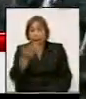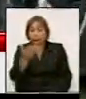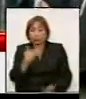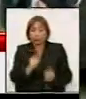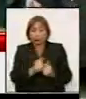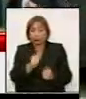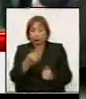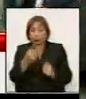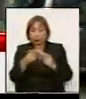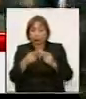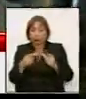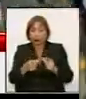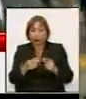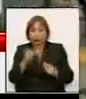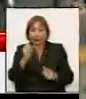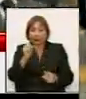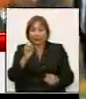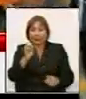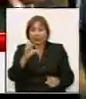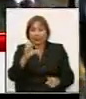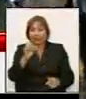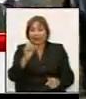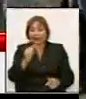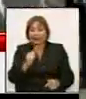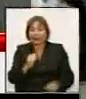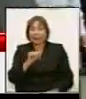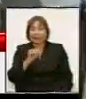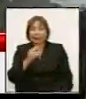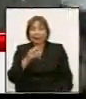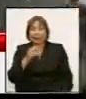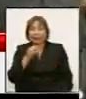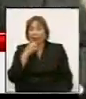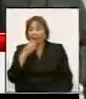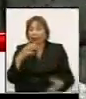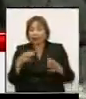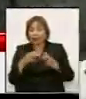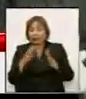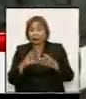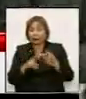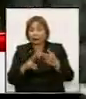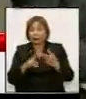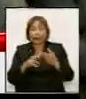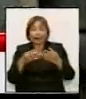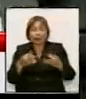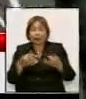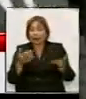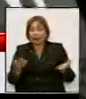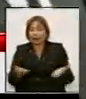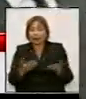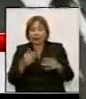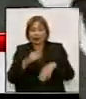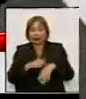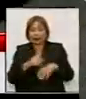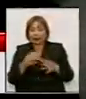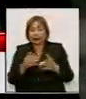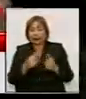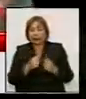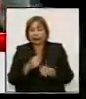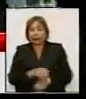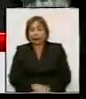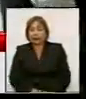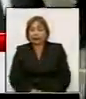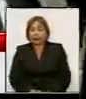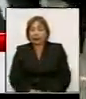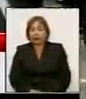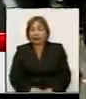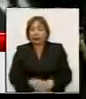otro punto de transmisión, Elsa Iturriaga. Es Congreso Televisión en vivo y en directo en esta ceremonia póstuma